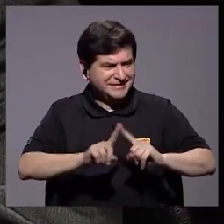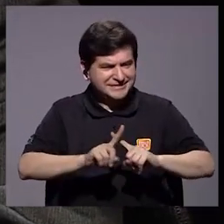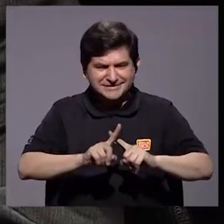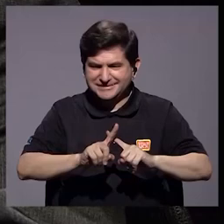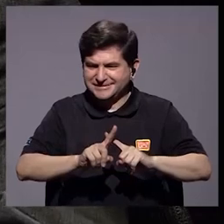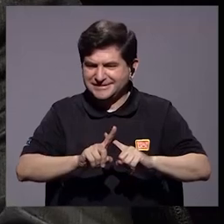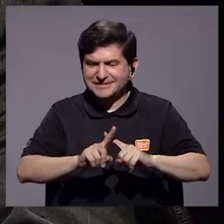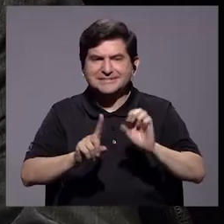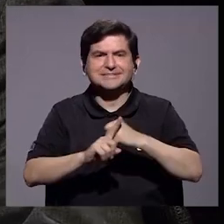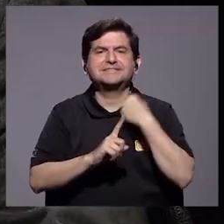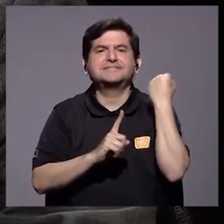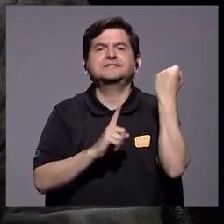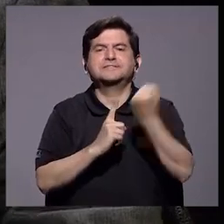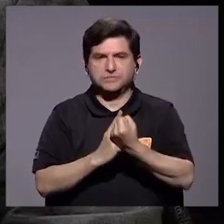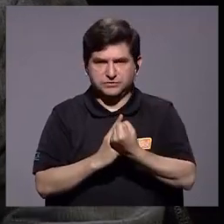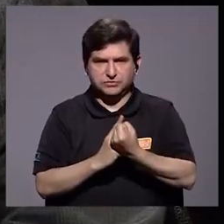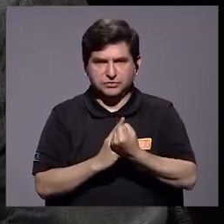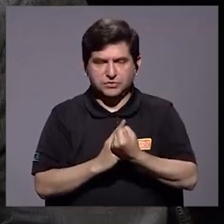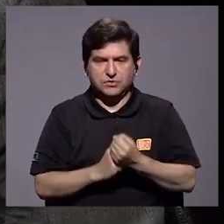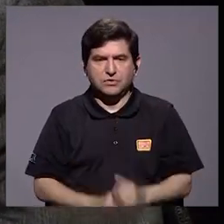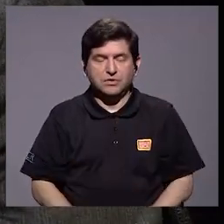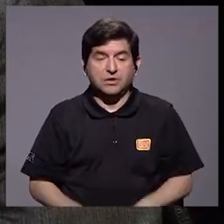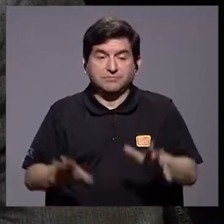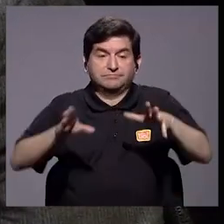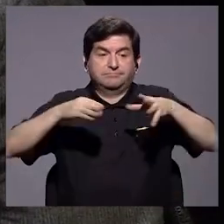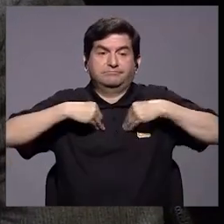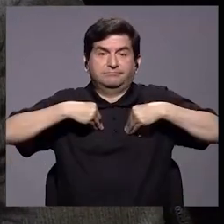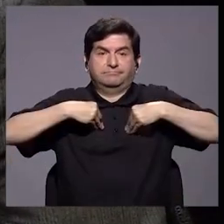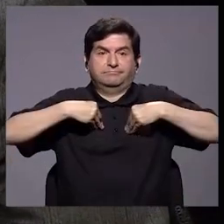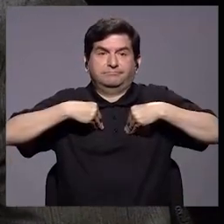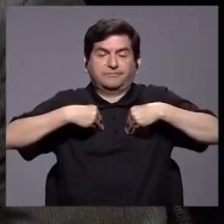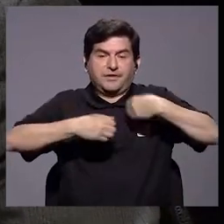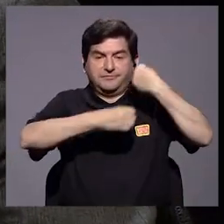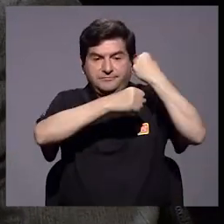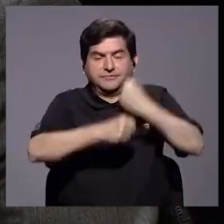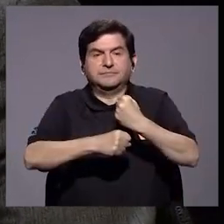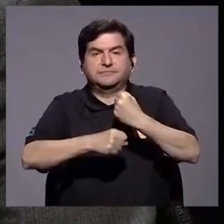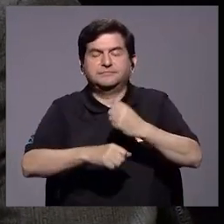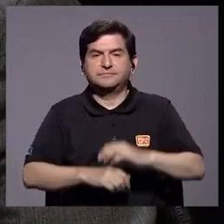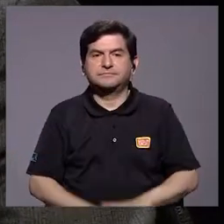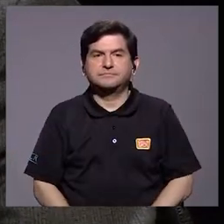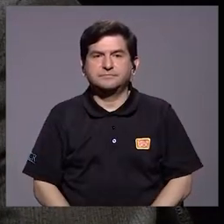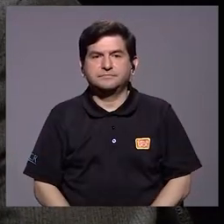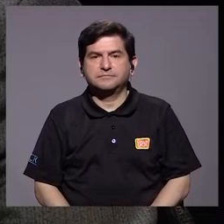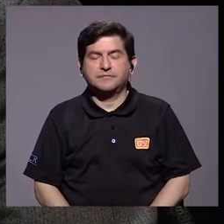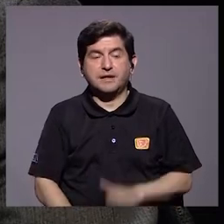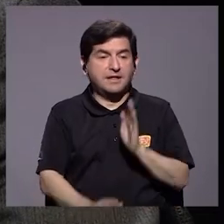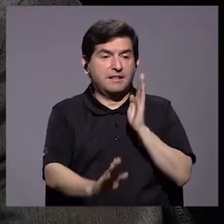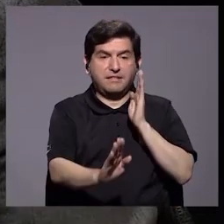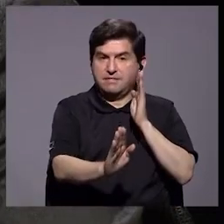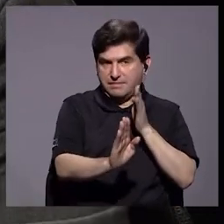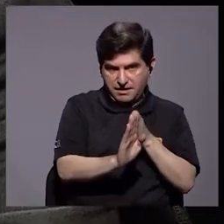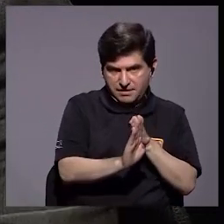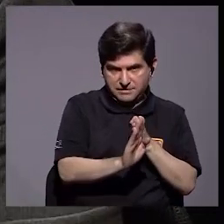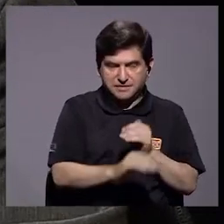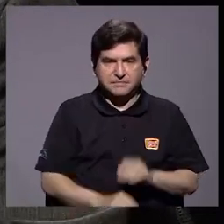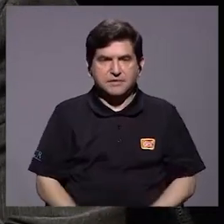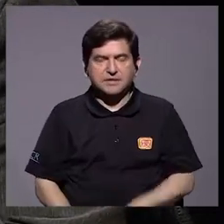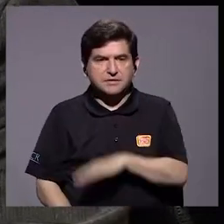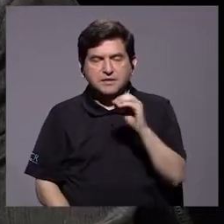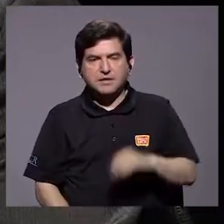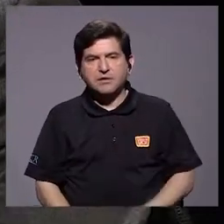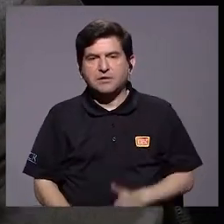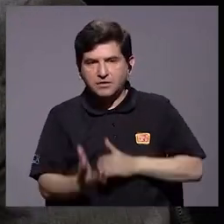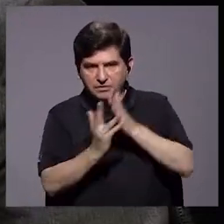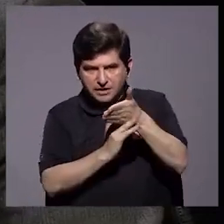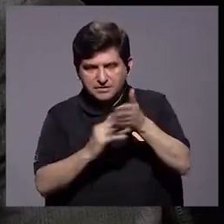de situaciones que ya haber asumido la federación ya sea directamente por medio del comité director